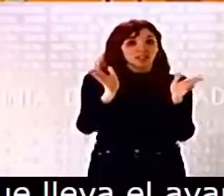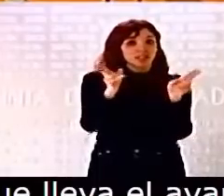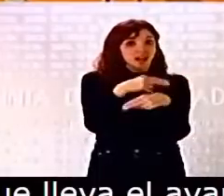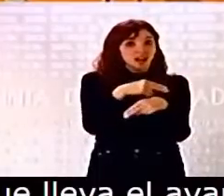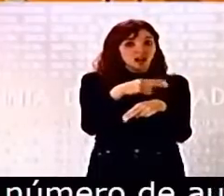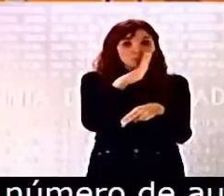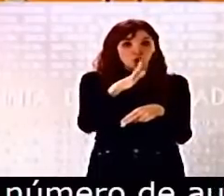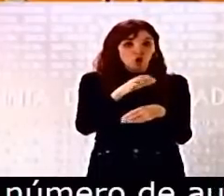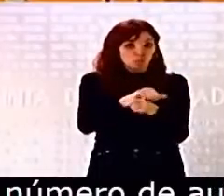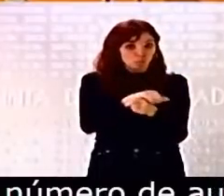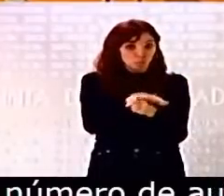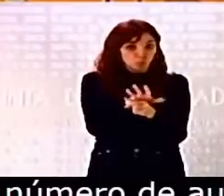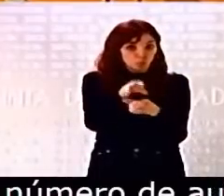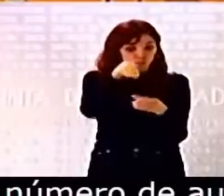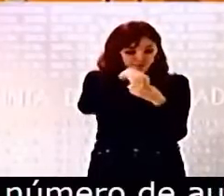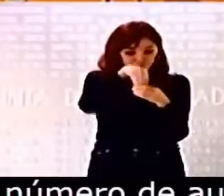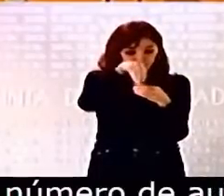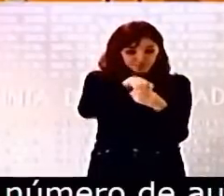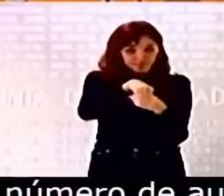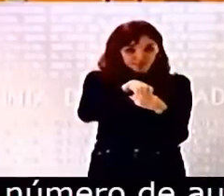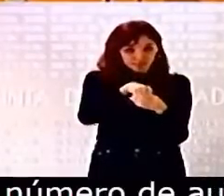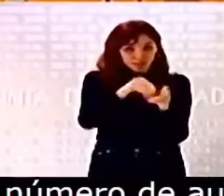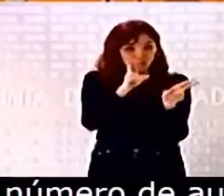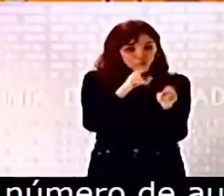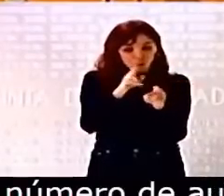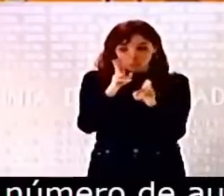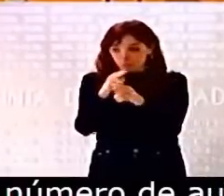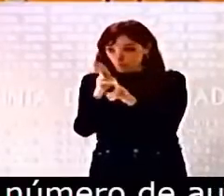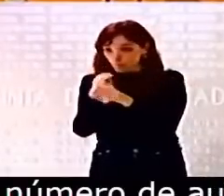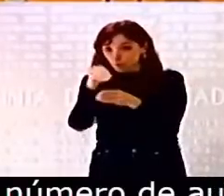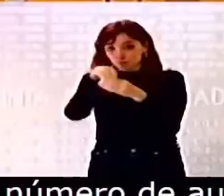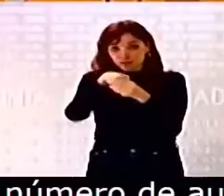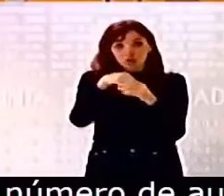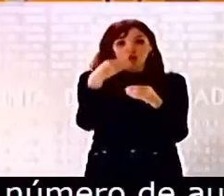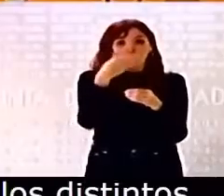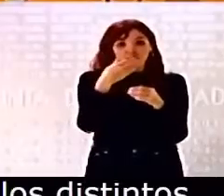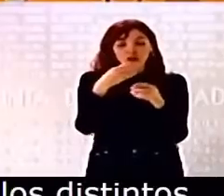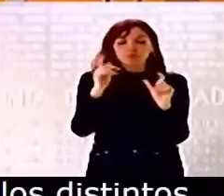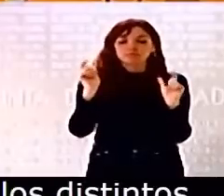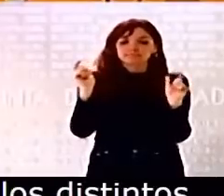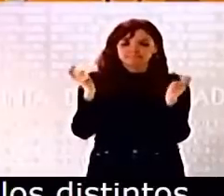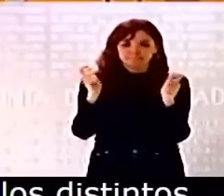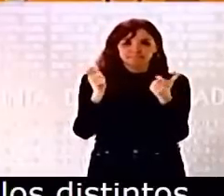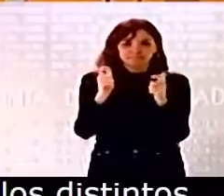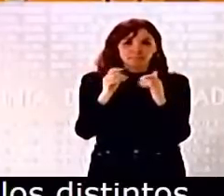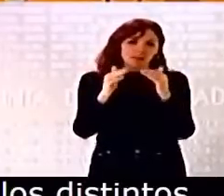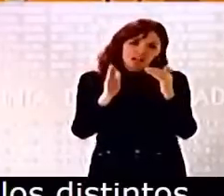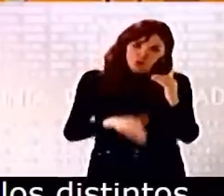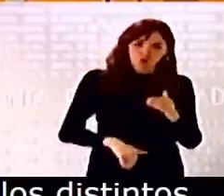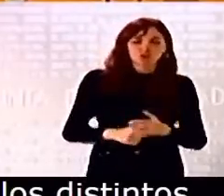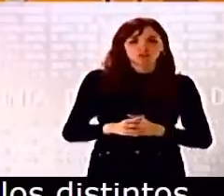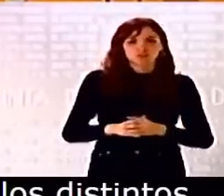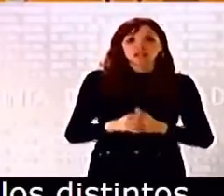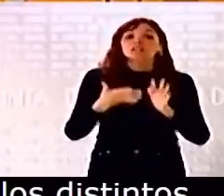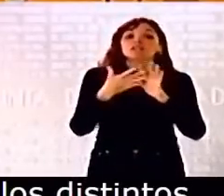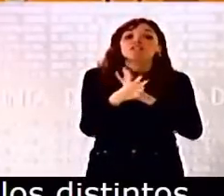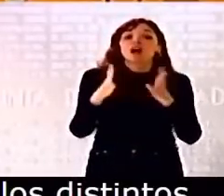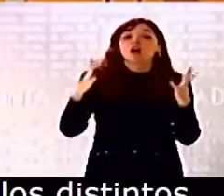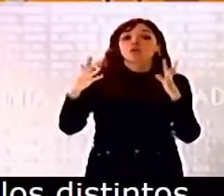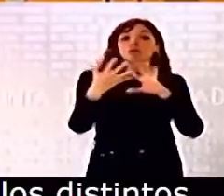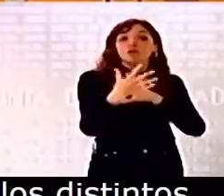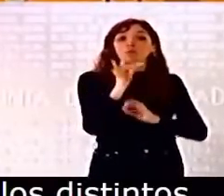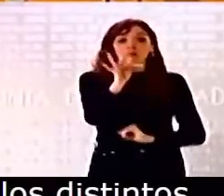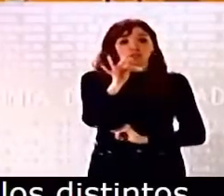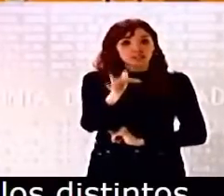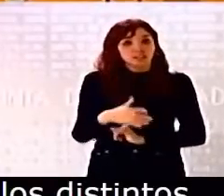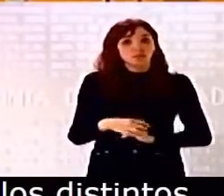cerrando con motivo de salud pública en los distintos colegios. Creo que la evolución es positiva y